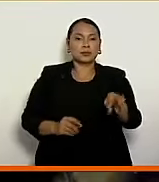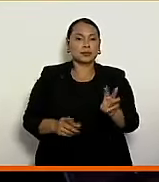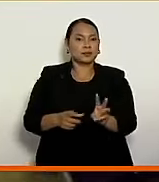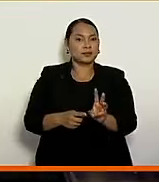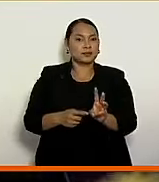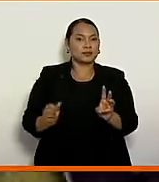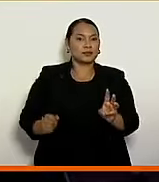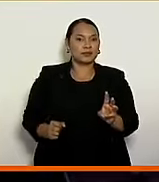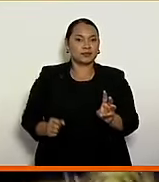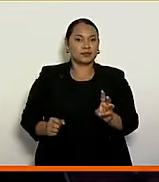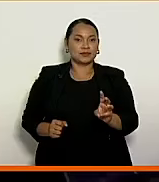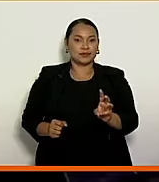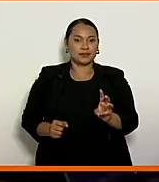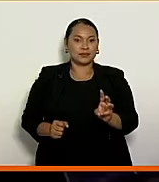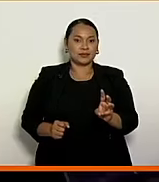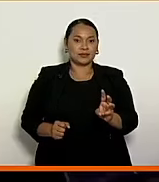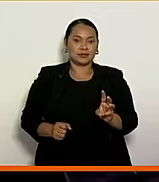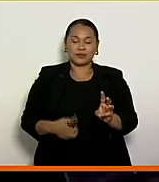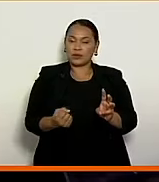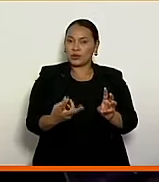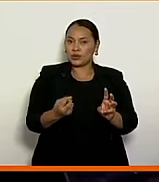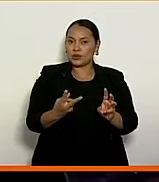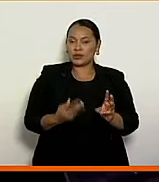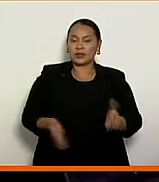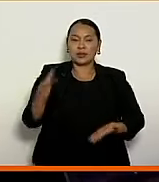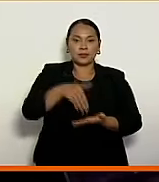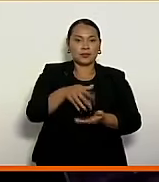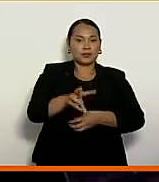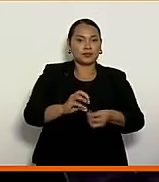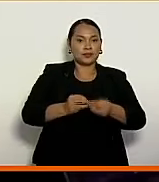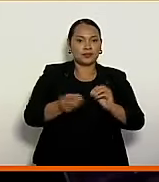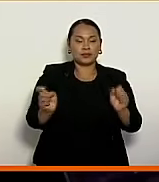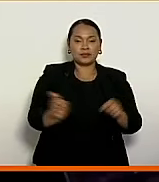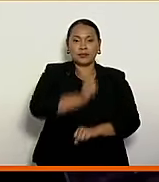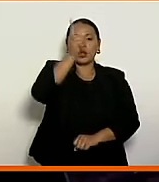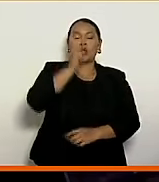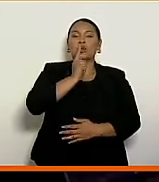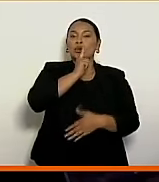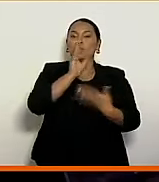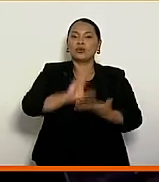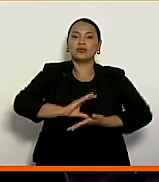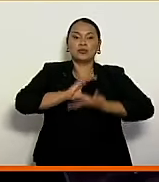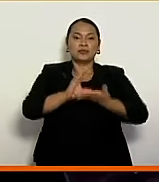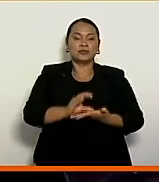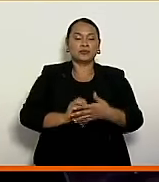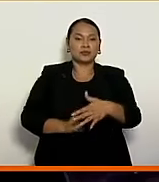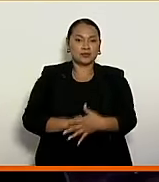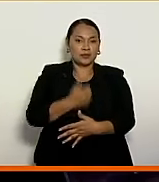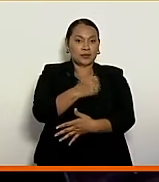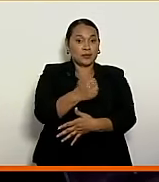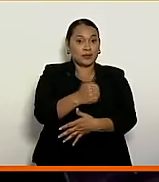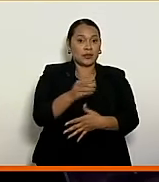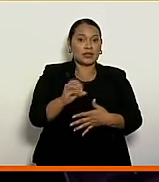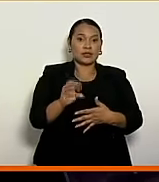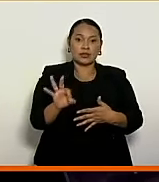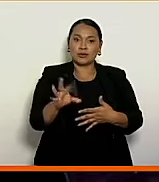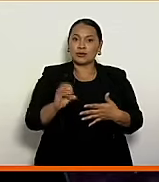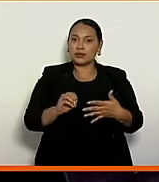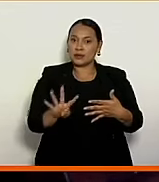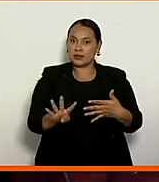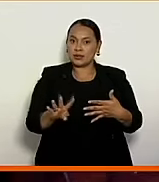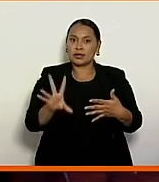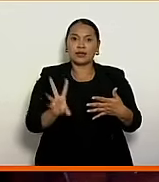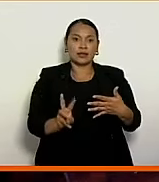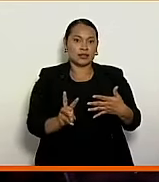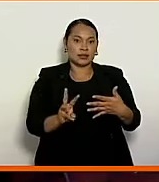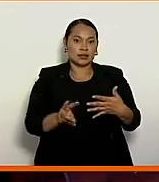ese número es el 12. Los números ganadores de nuestro loto super premio son 10, 09, 04,